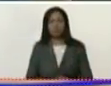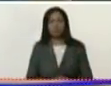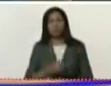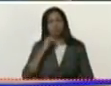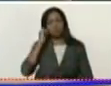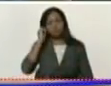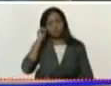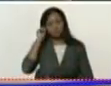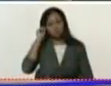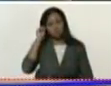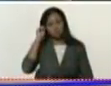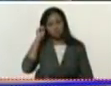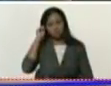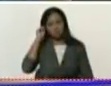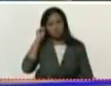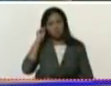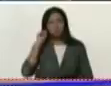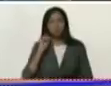económica,